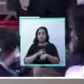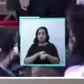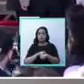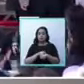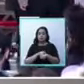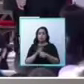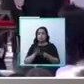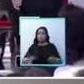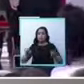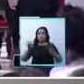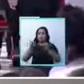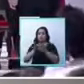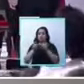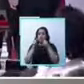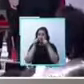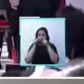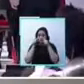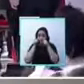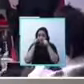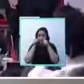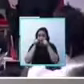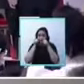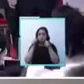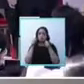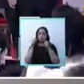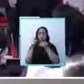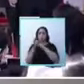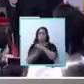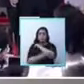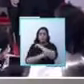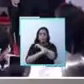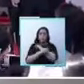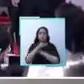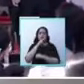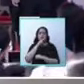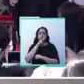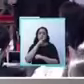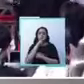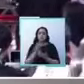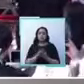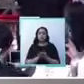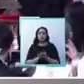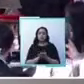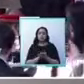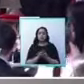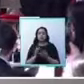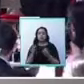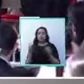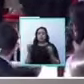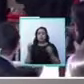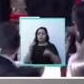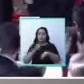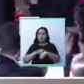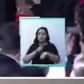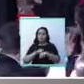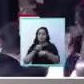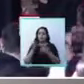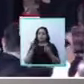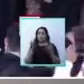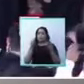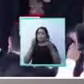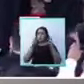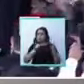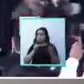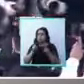clase trabajadora. Eso, entre otros elementos de orden significativo. Hay otras condiciones, obviamente, que deben de analizarse de